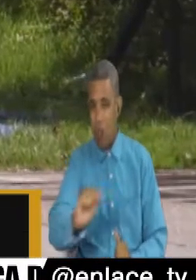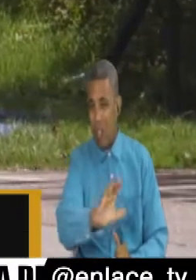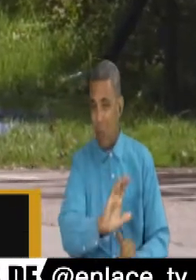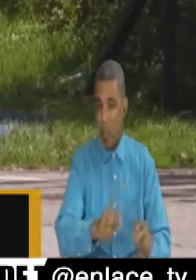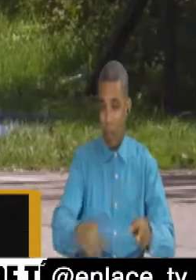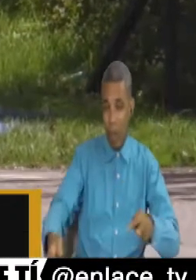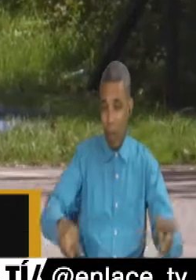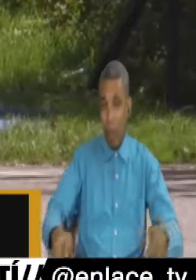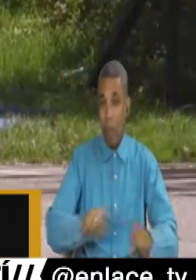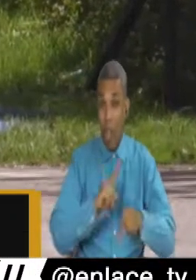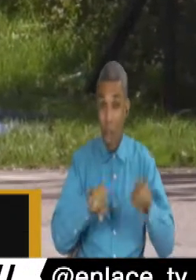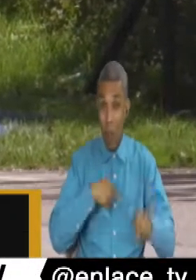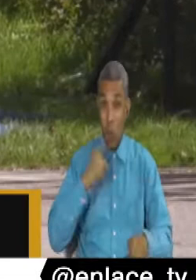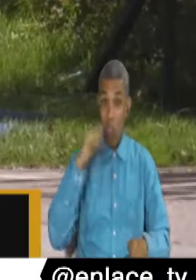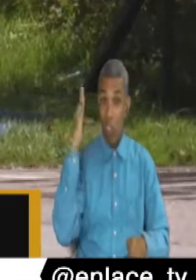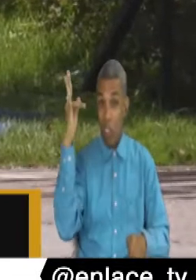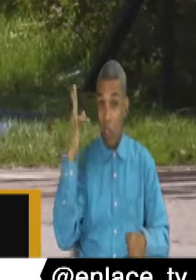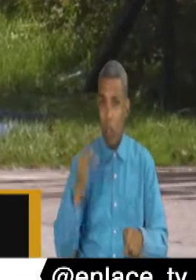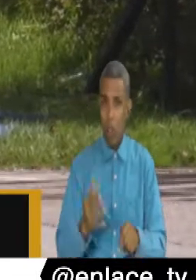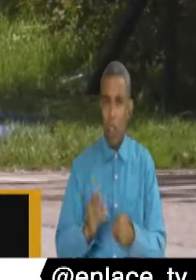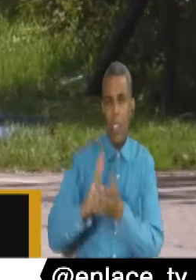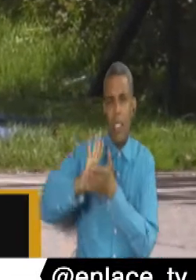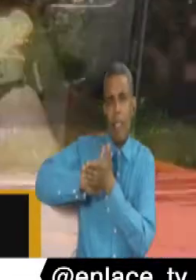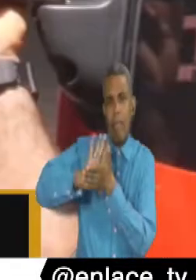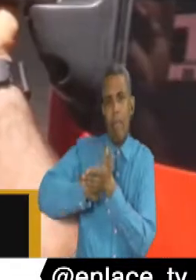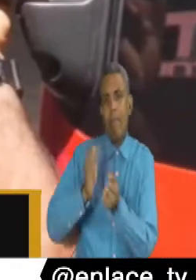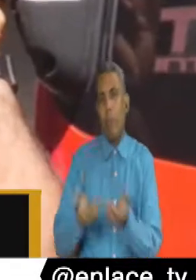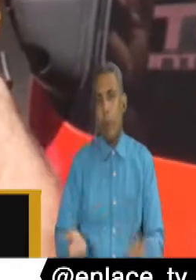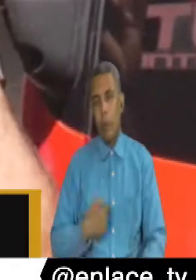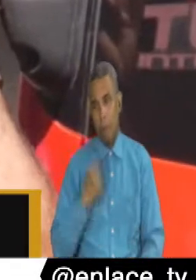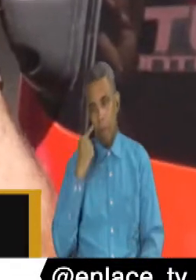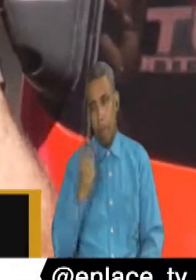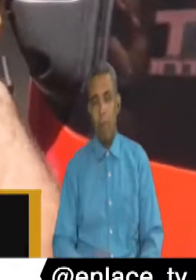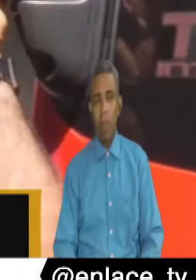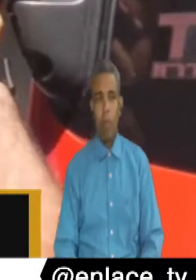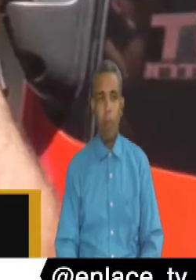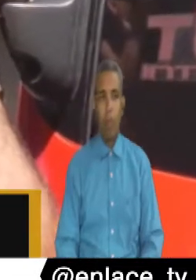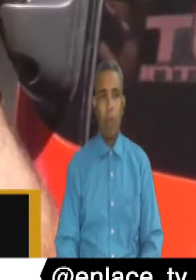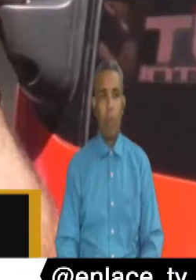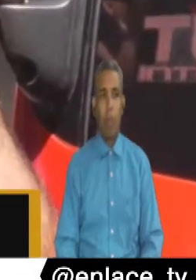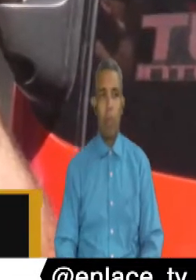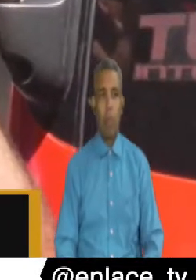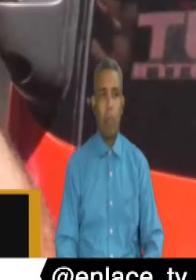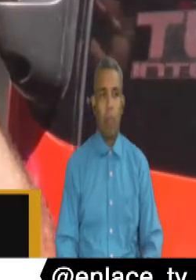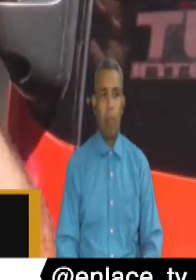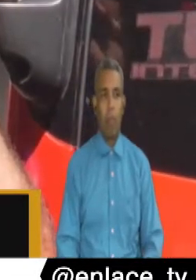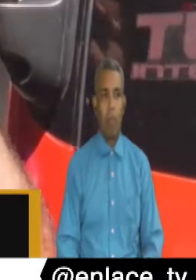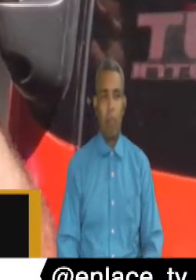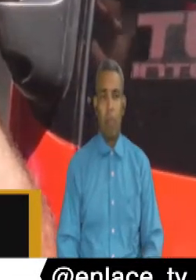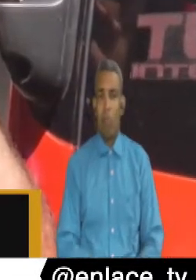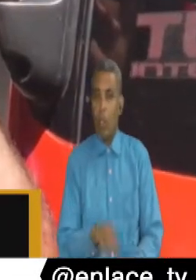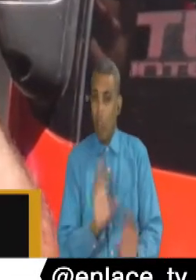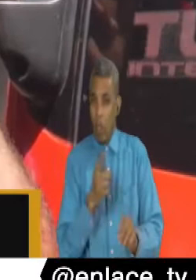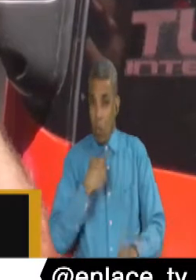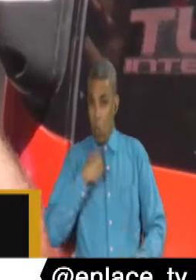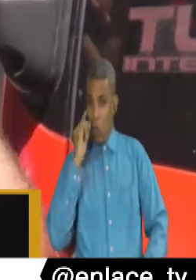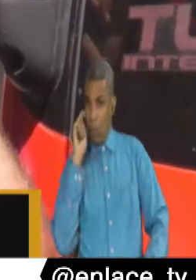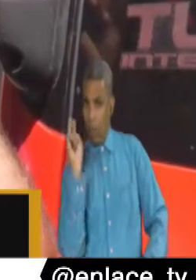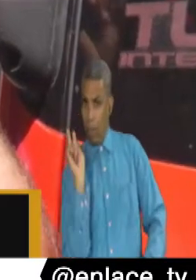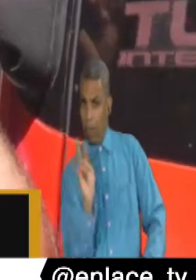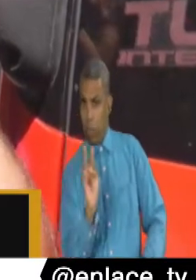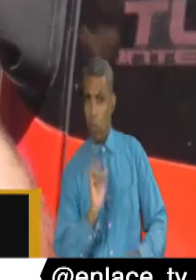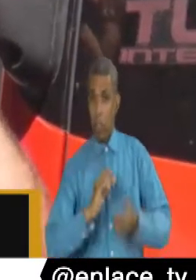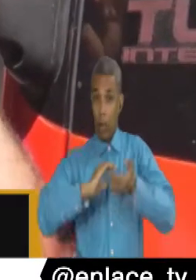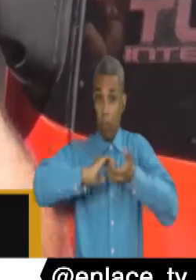le narraron a Enlace Noticias lo que pudo haber sucedido. Pues acá nosotros veníamos y esto, lo que vimos es que la mula